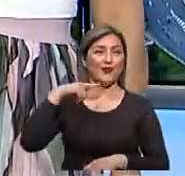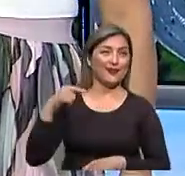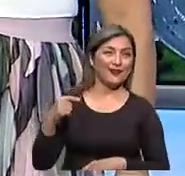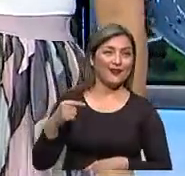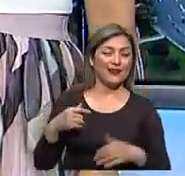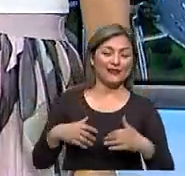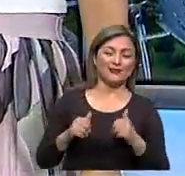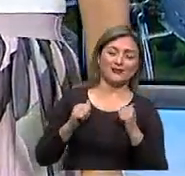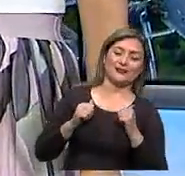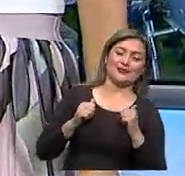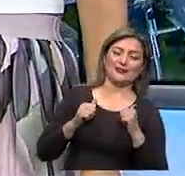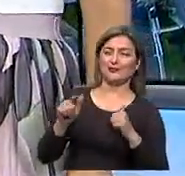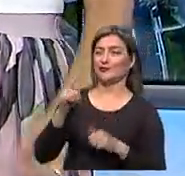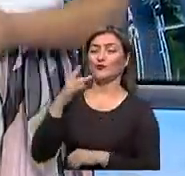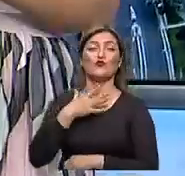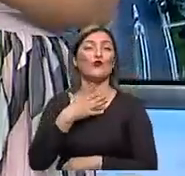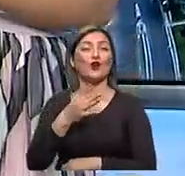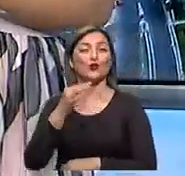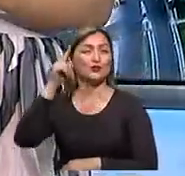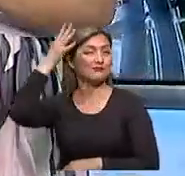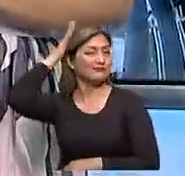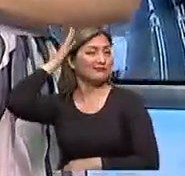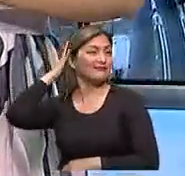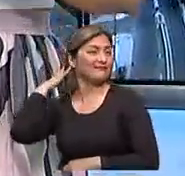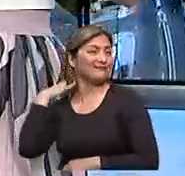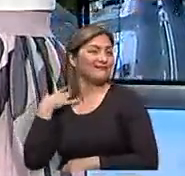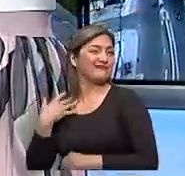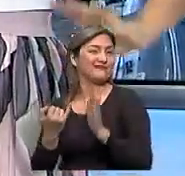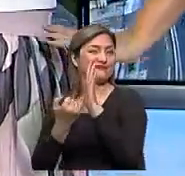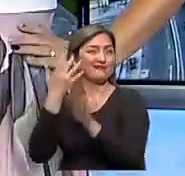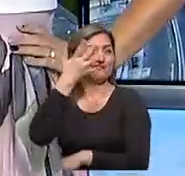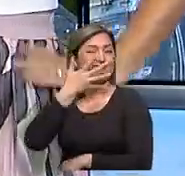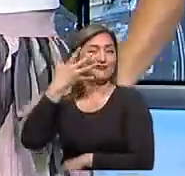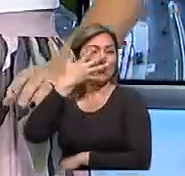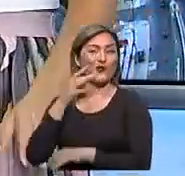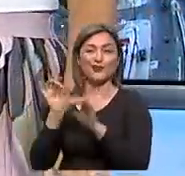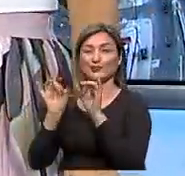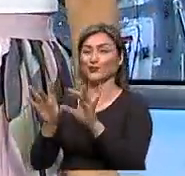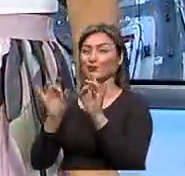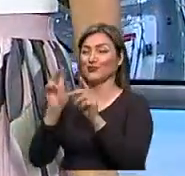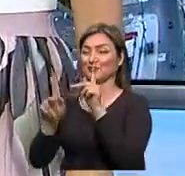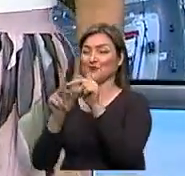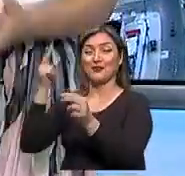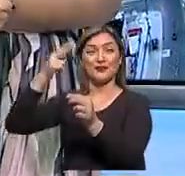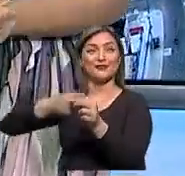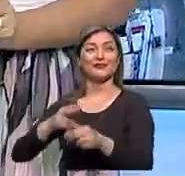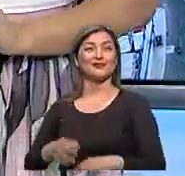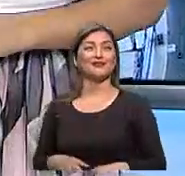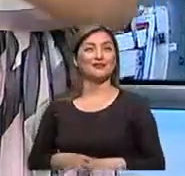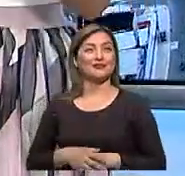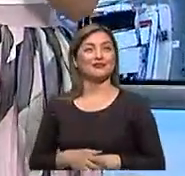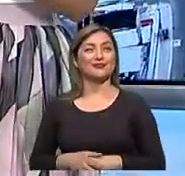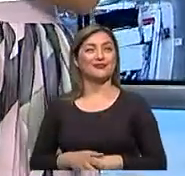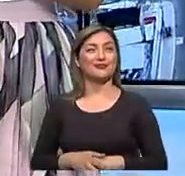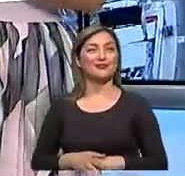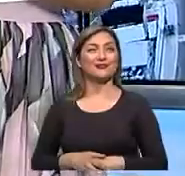imagino, voy a descansar tanto. Pero me gusta su look. ¿Sí? Me gusta su look. Me traje la playa a Quito. ¡Qué suerte la suya! Como para regresar pronto. Así es. Pero